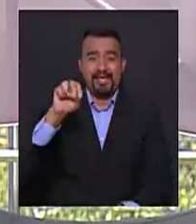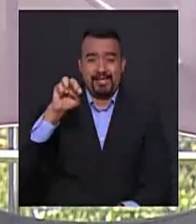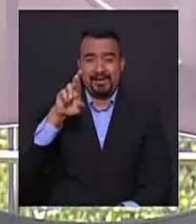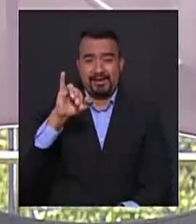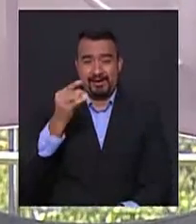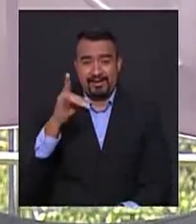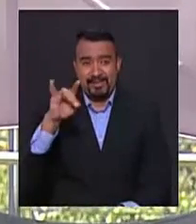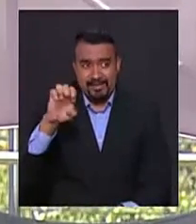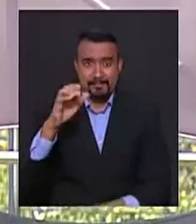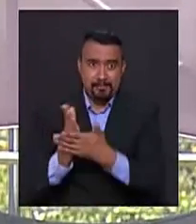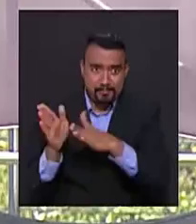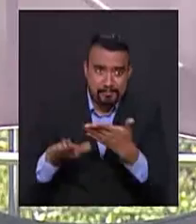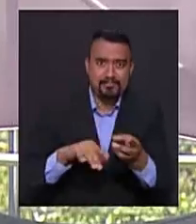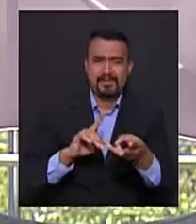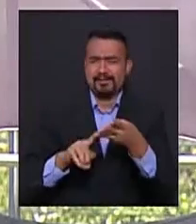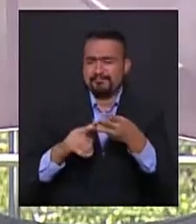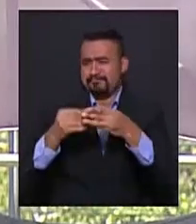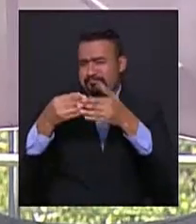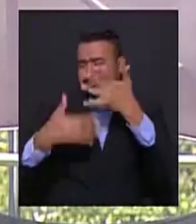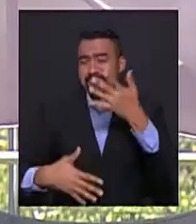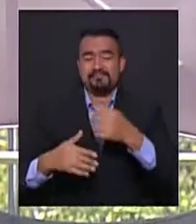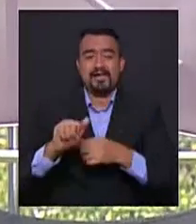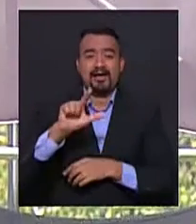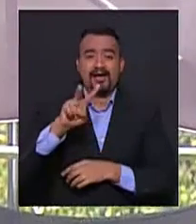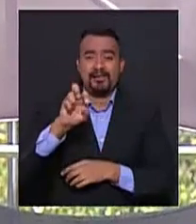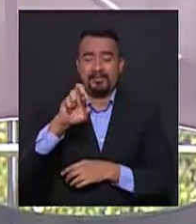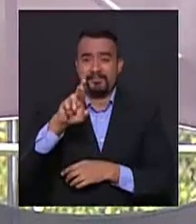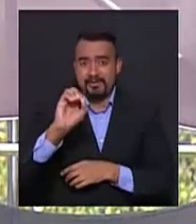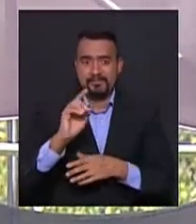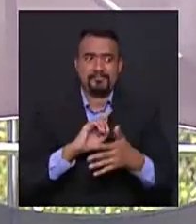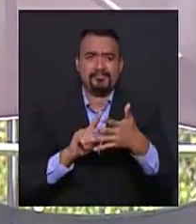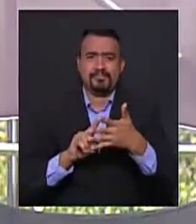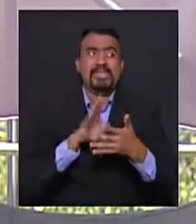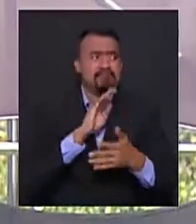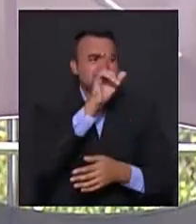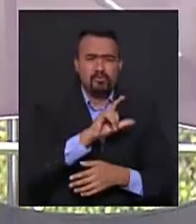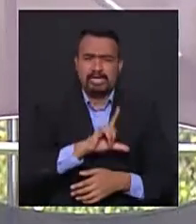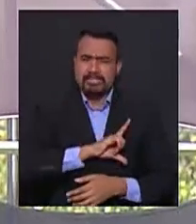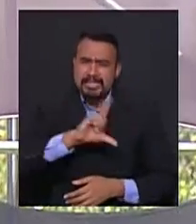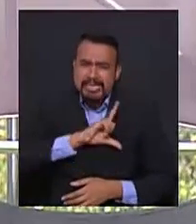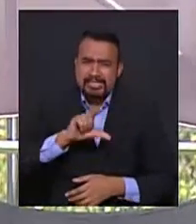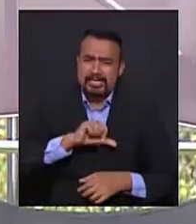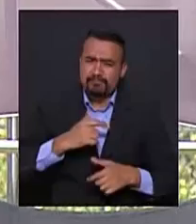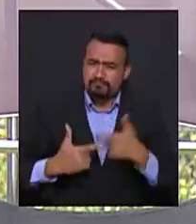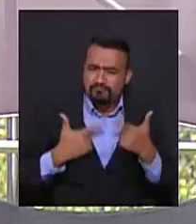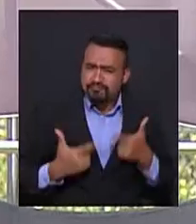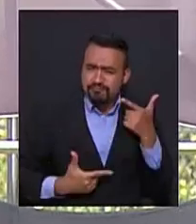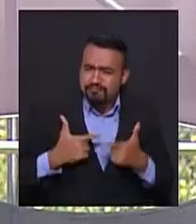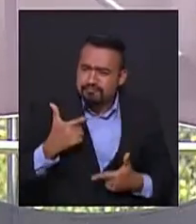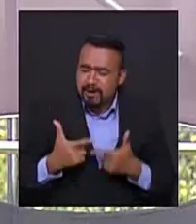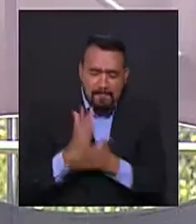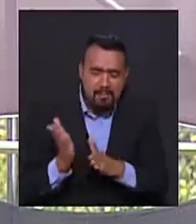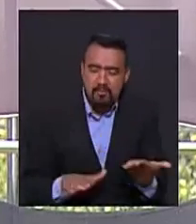Enrique Lou Murtra, de Álvaro Medina, de tantos valientes que lucharon incansablemente con rectitud